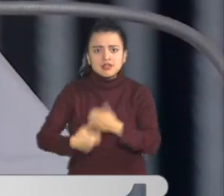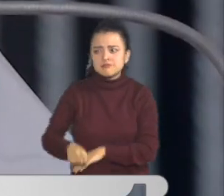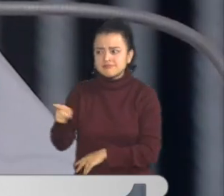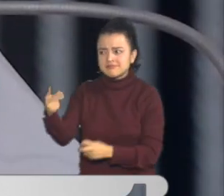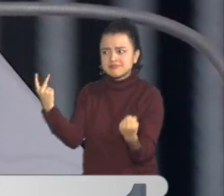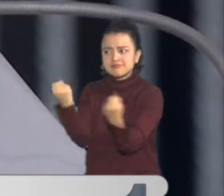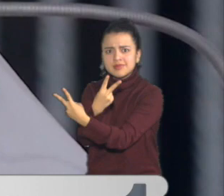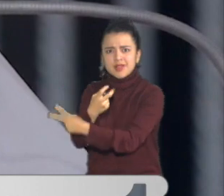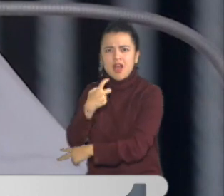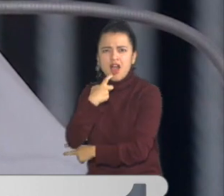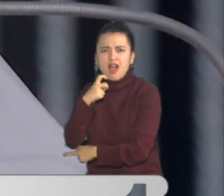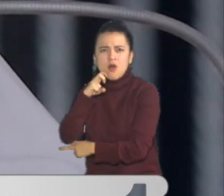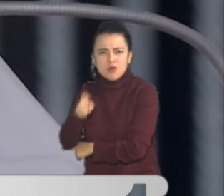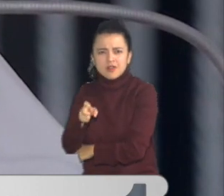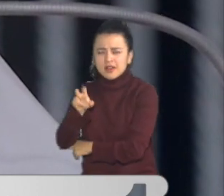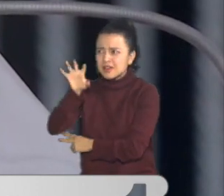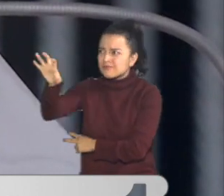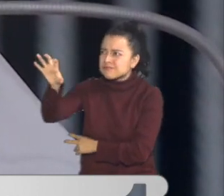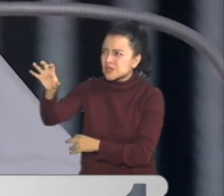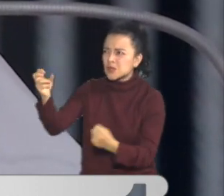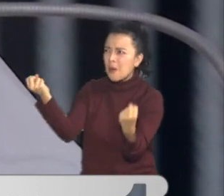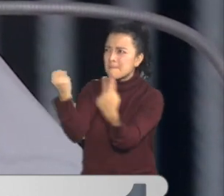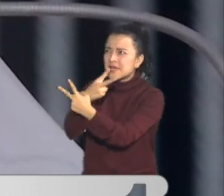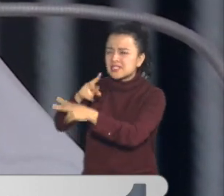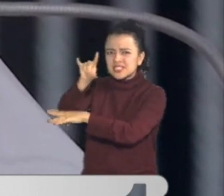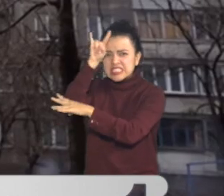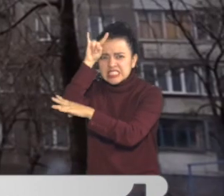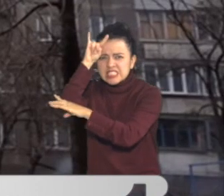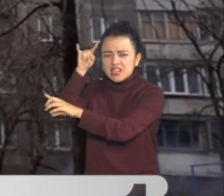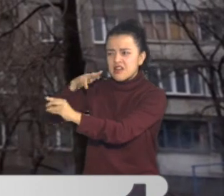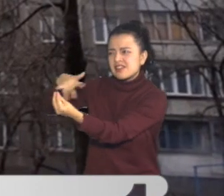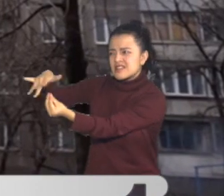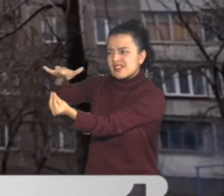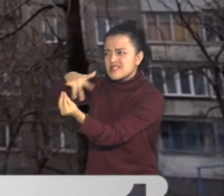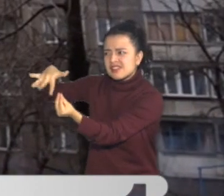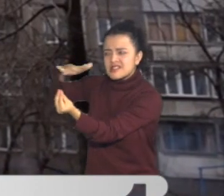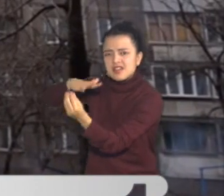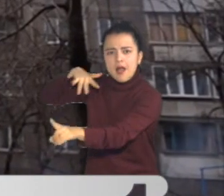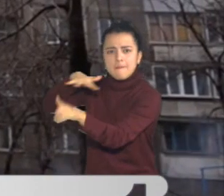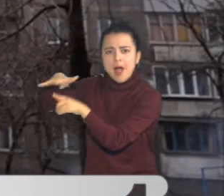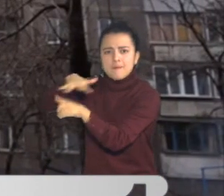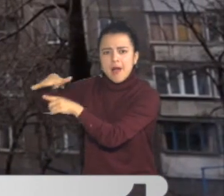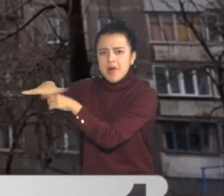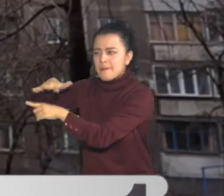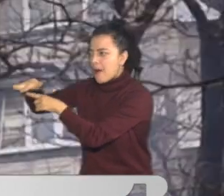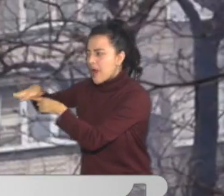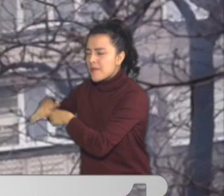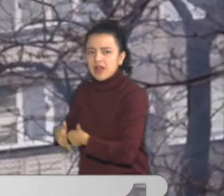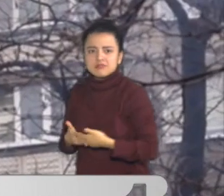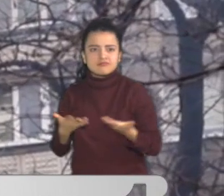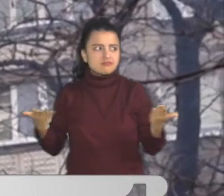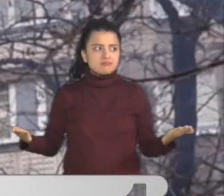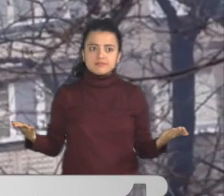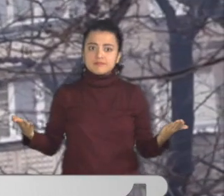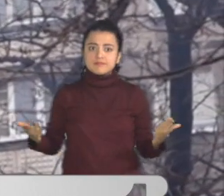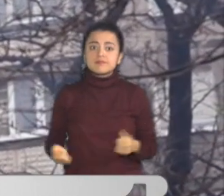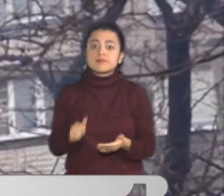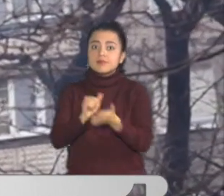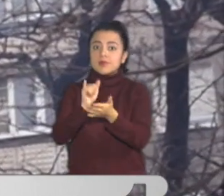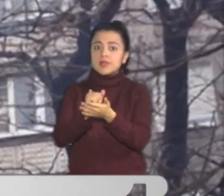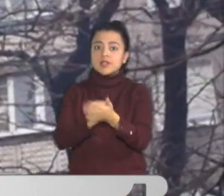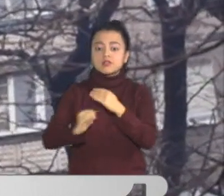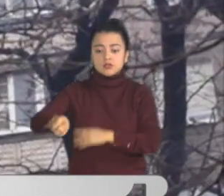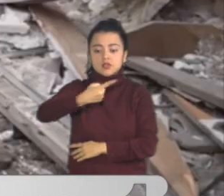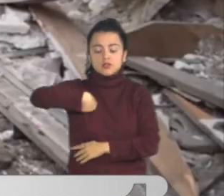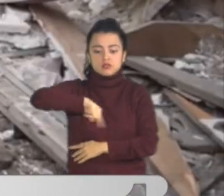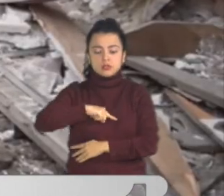Caín y Abel y se ha desatado una violencia destructora de vidas, una violencia diabólica, a la que los creyentes estamos